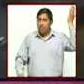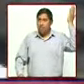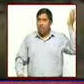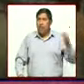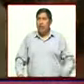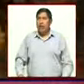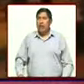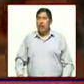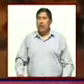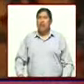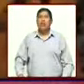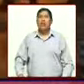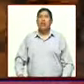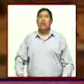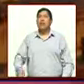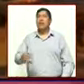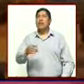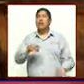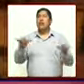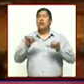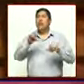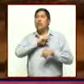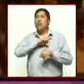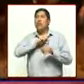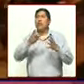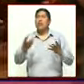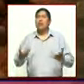Walter, también se refuerza el resguardo policial.